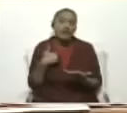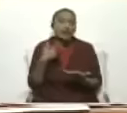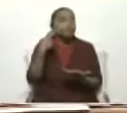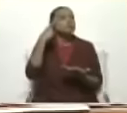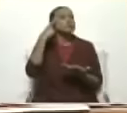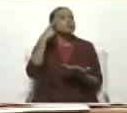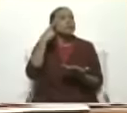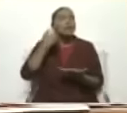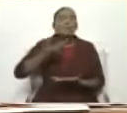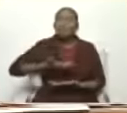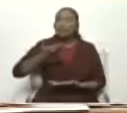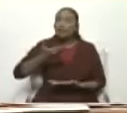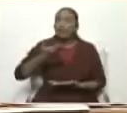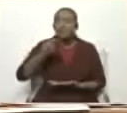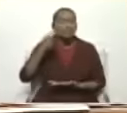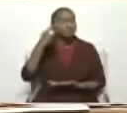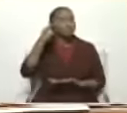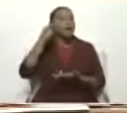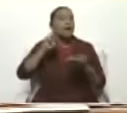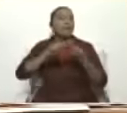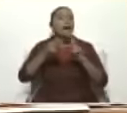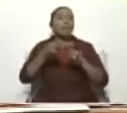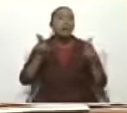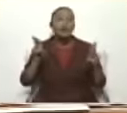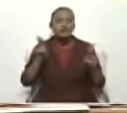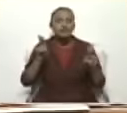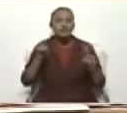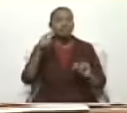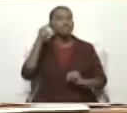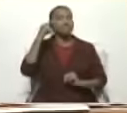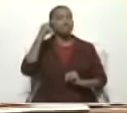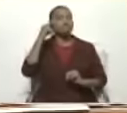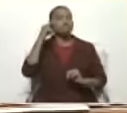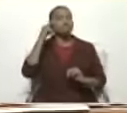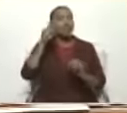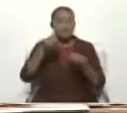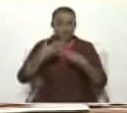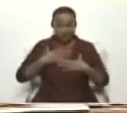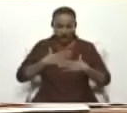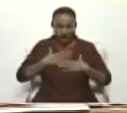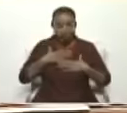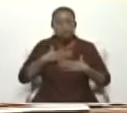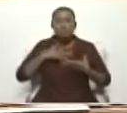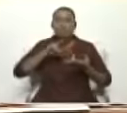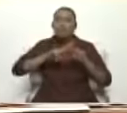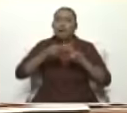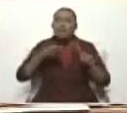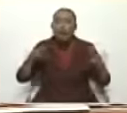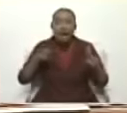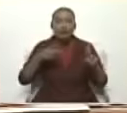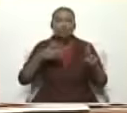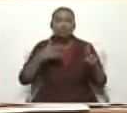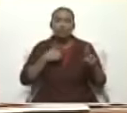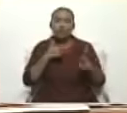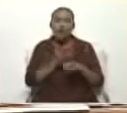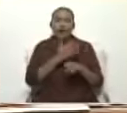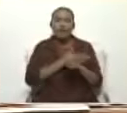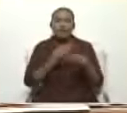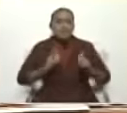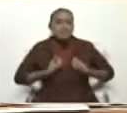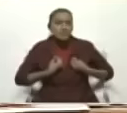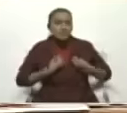Porque la paz te da a ti tranquilidad y te permite hacer y planificar tu vida.